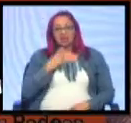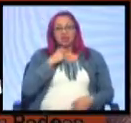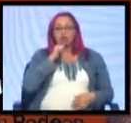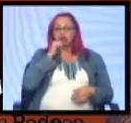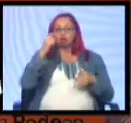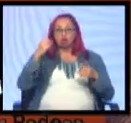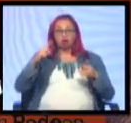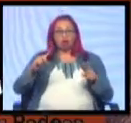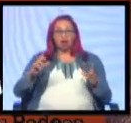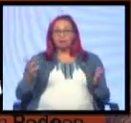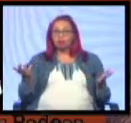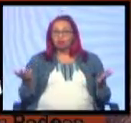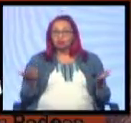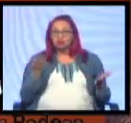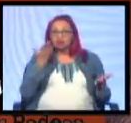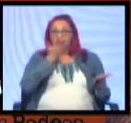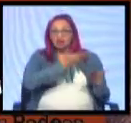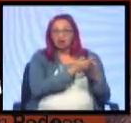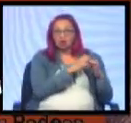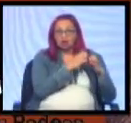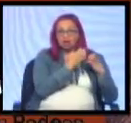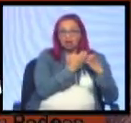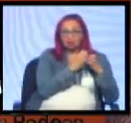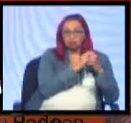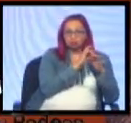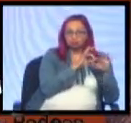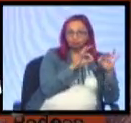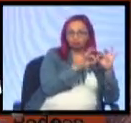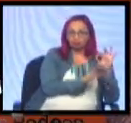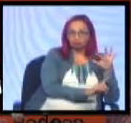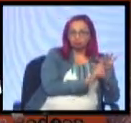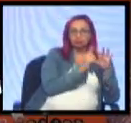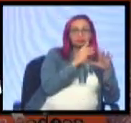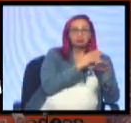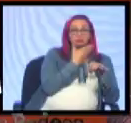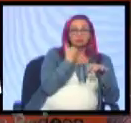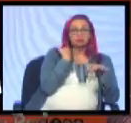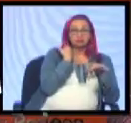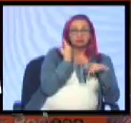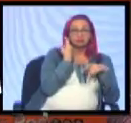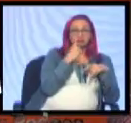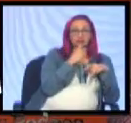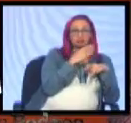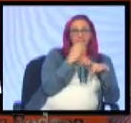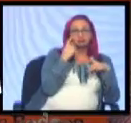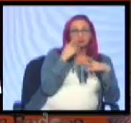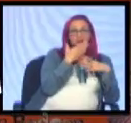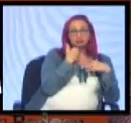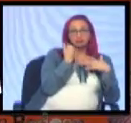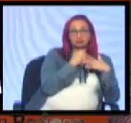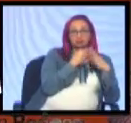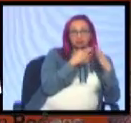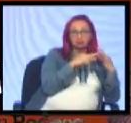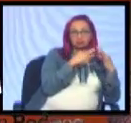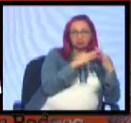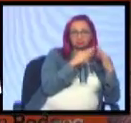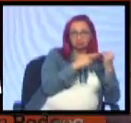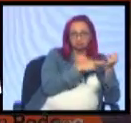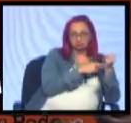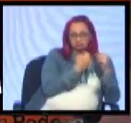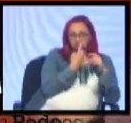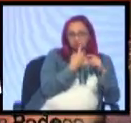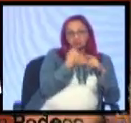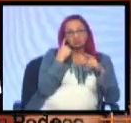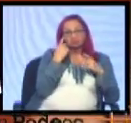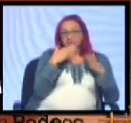logramos llegar con equipo de punta para hacer mejores diagnósticos y para hacer mejores tratamientos en los hospitales,